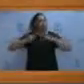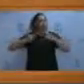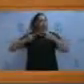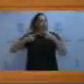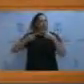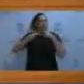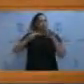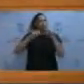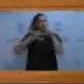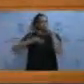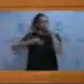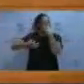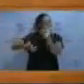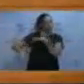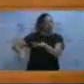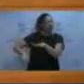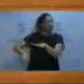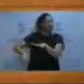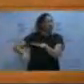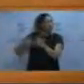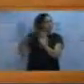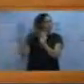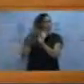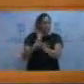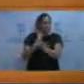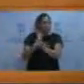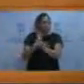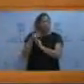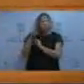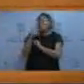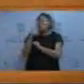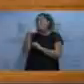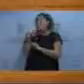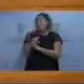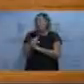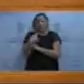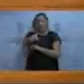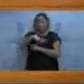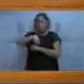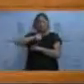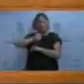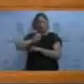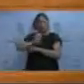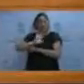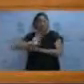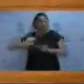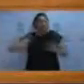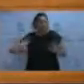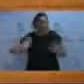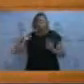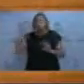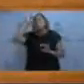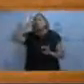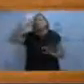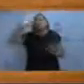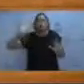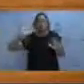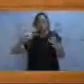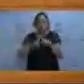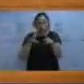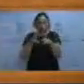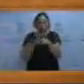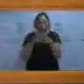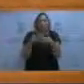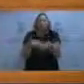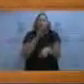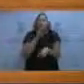la va a poder ocultar, señora consejera, salvo que usted me diga que no se entera de nada de lo que pasa en la sociedad, lo cual yo no me creo, ¿no? En segundo lugar, mire, yo